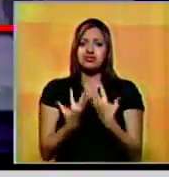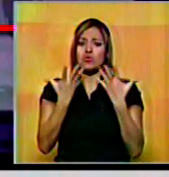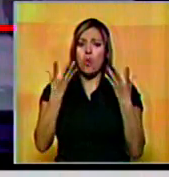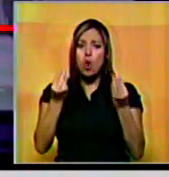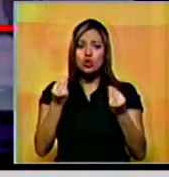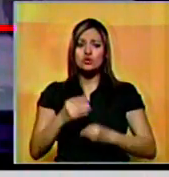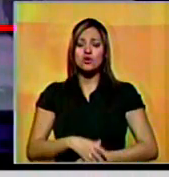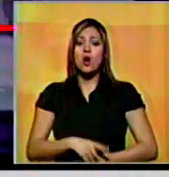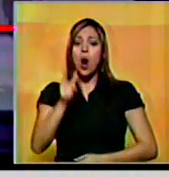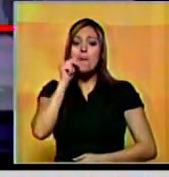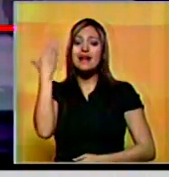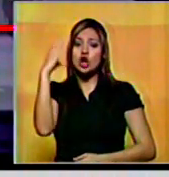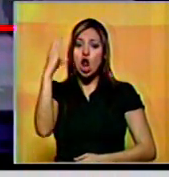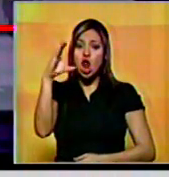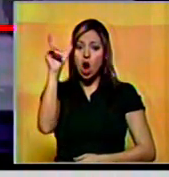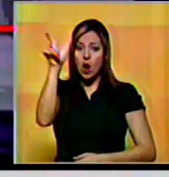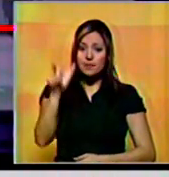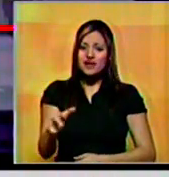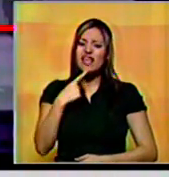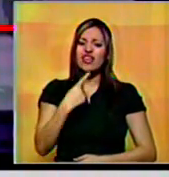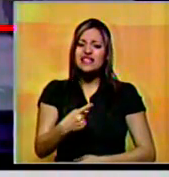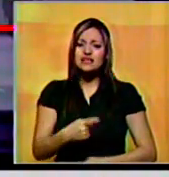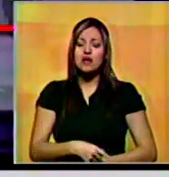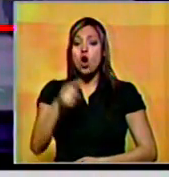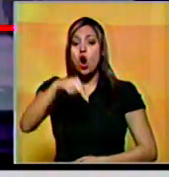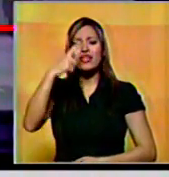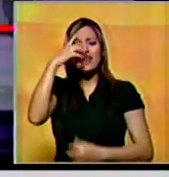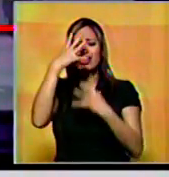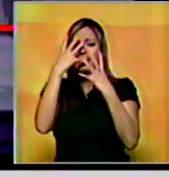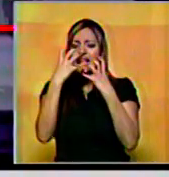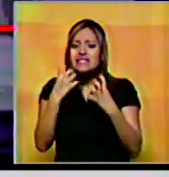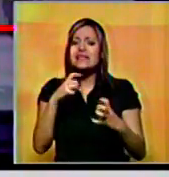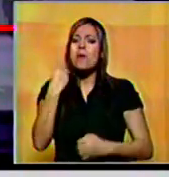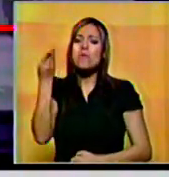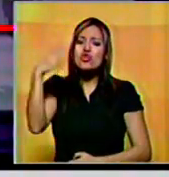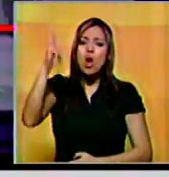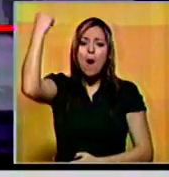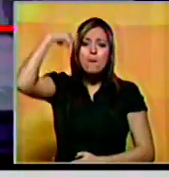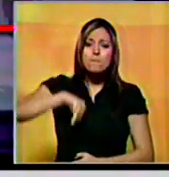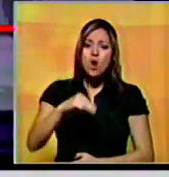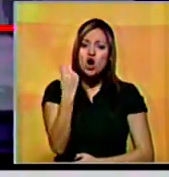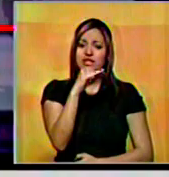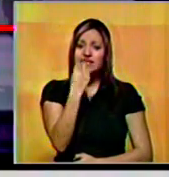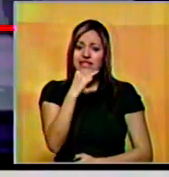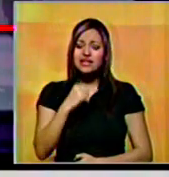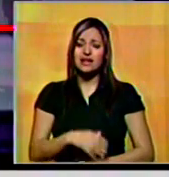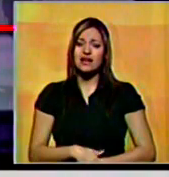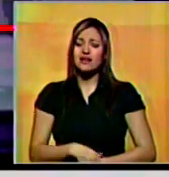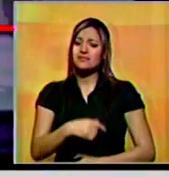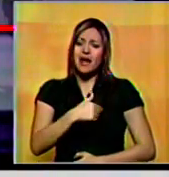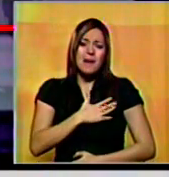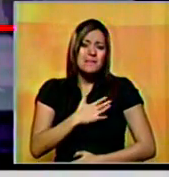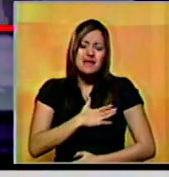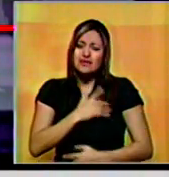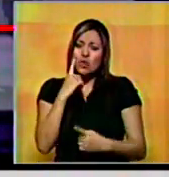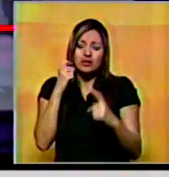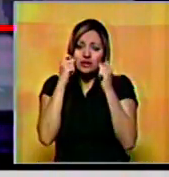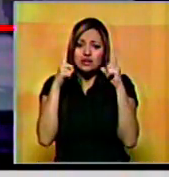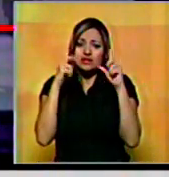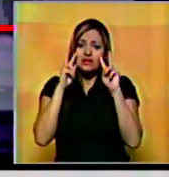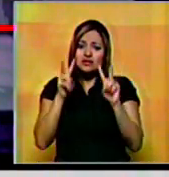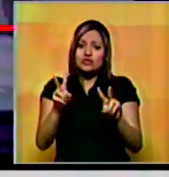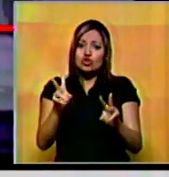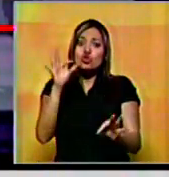El intérprete colombiano Fonseca escribió: "Es un día muy triste, la muerte de Mónica Spears me tiene muy impactado. Tuve